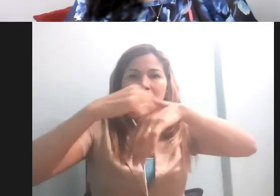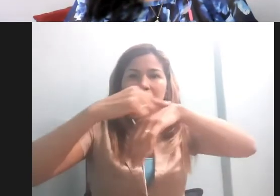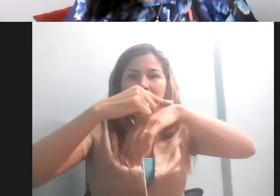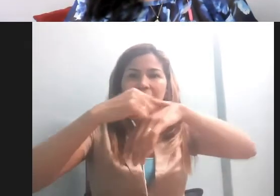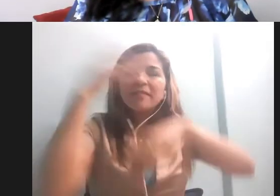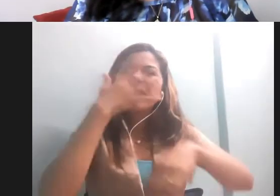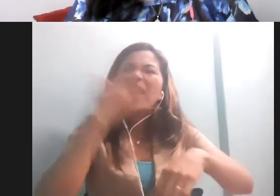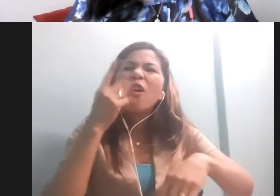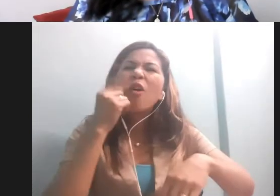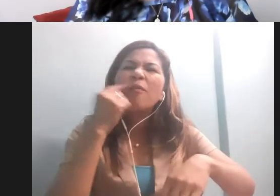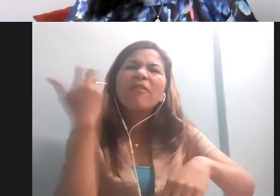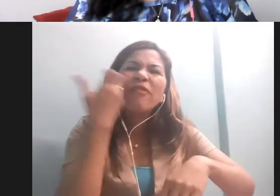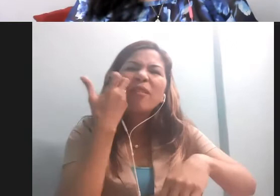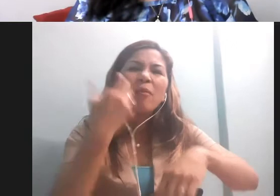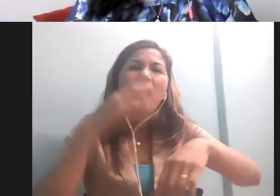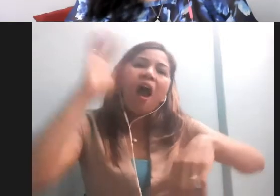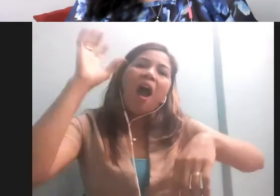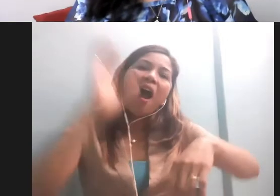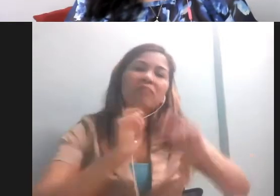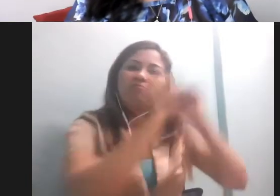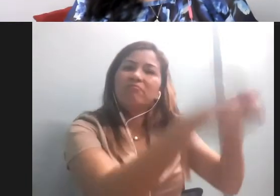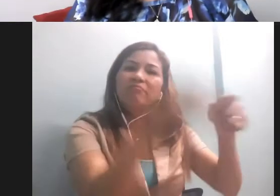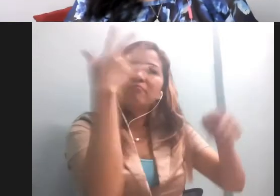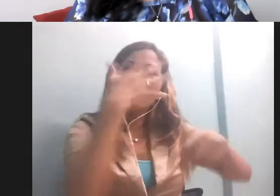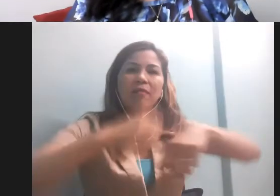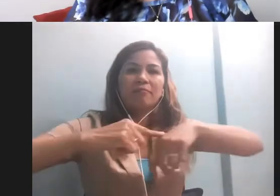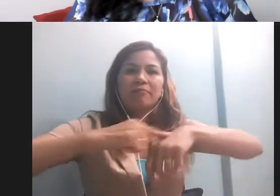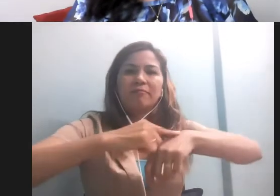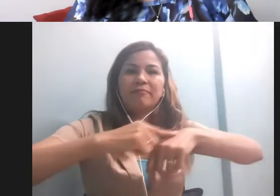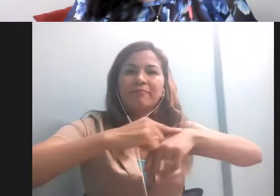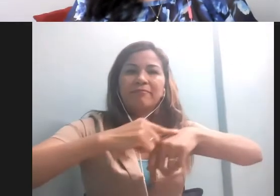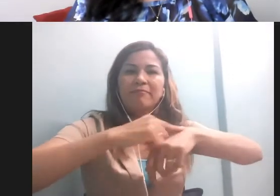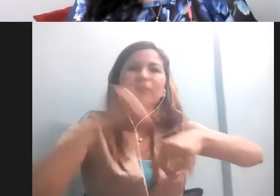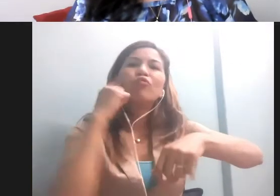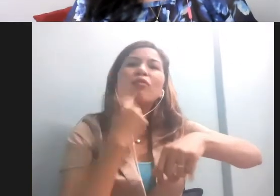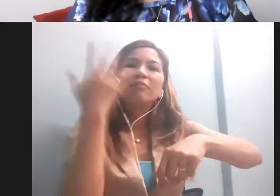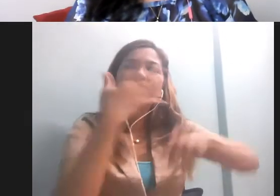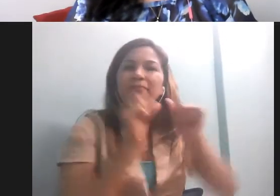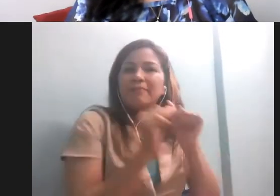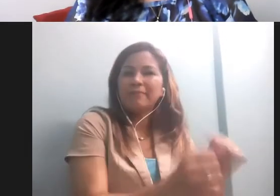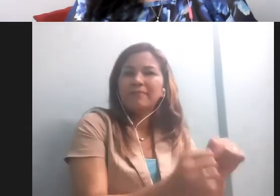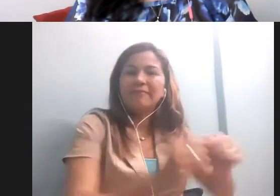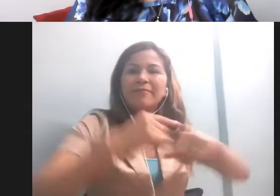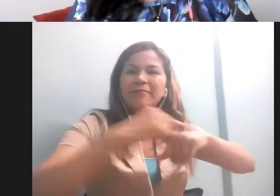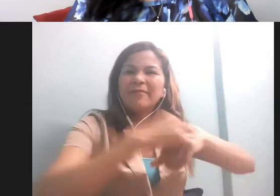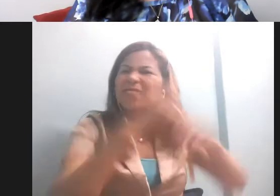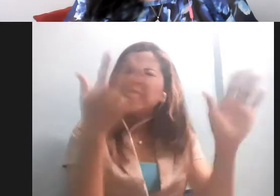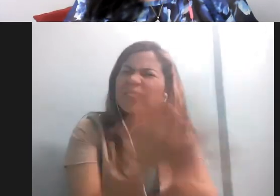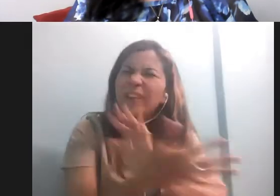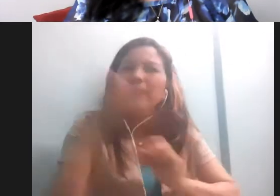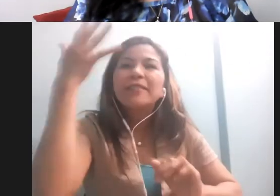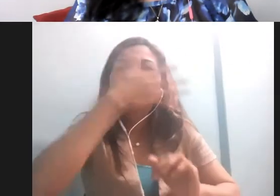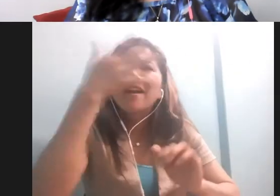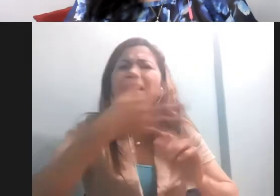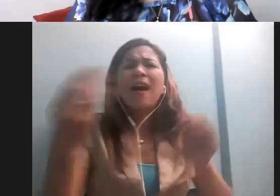así, a raíz de eso, y hasta ahora, él lo conocen así. Entonces, esa seña queda para toda la vida y es equivalente